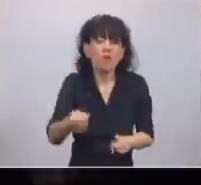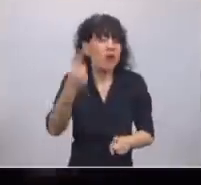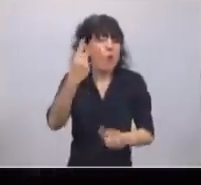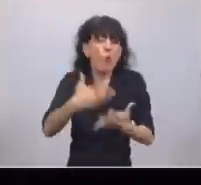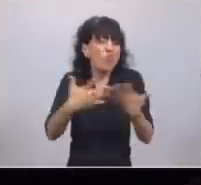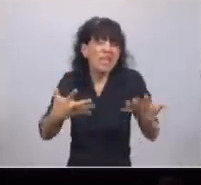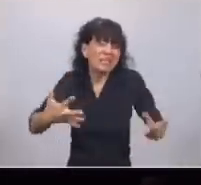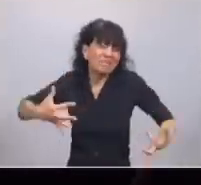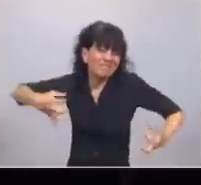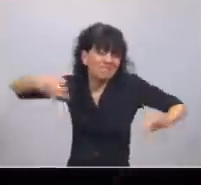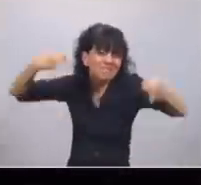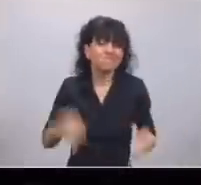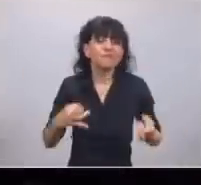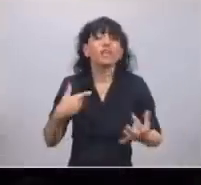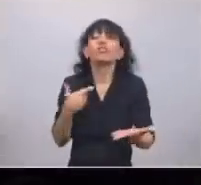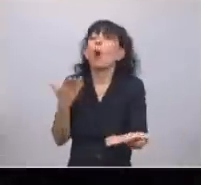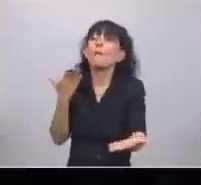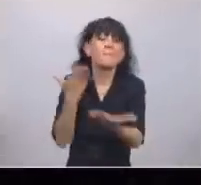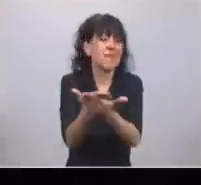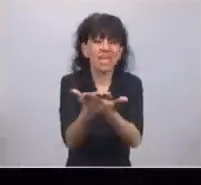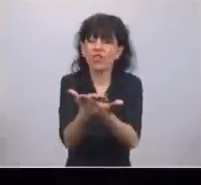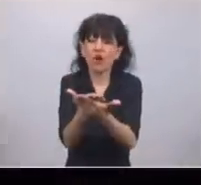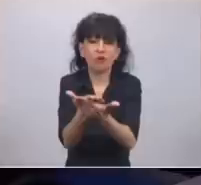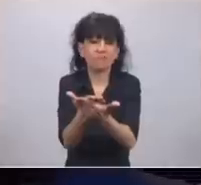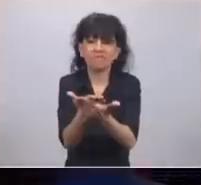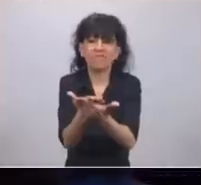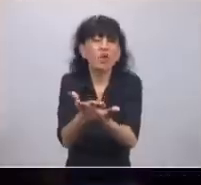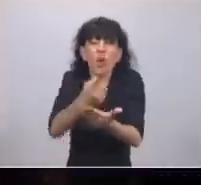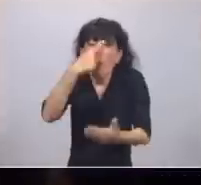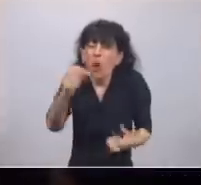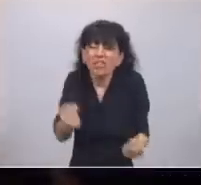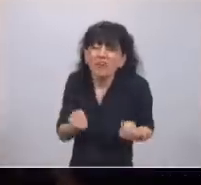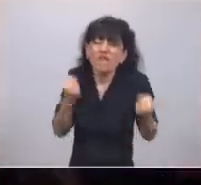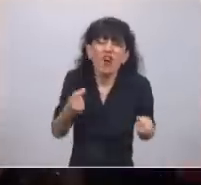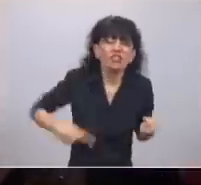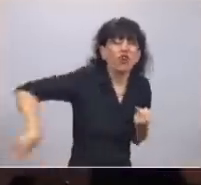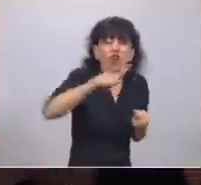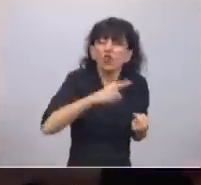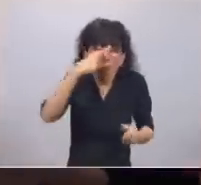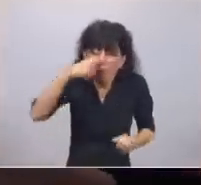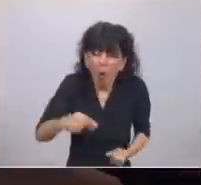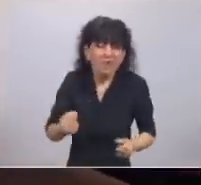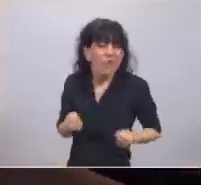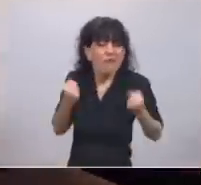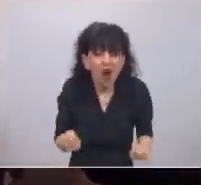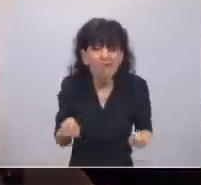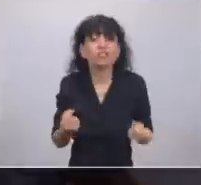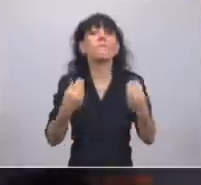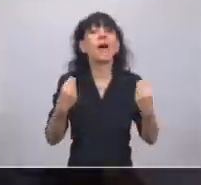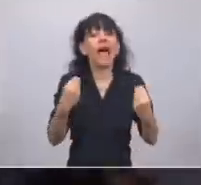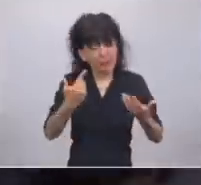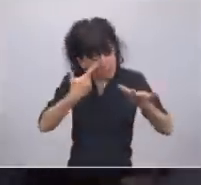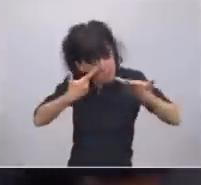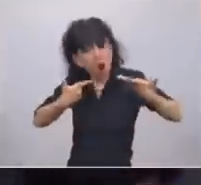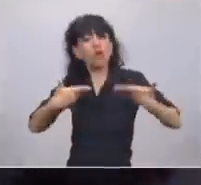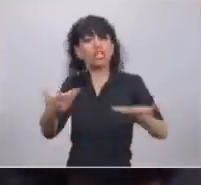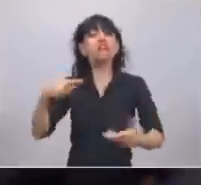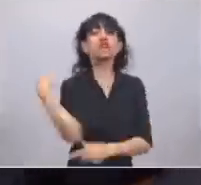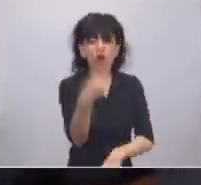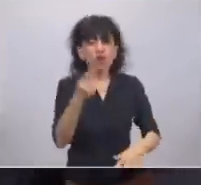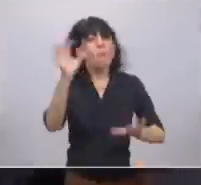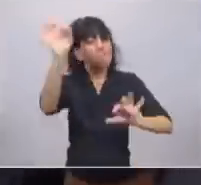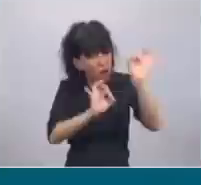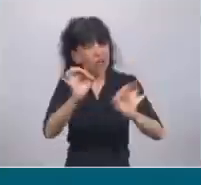gran día. Les pido que hagamos el último esfuerzo. Mostremos que tenemos